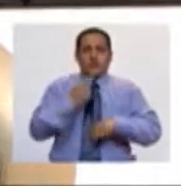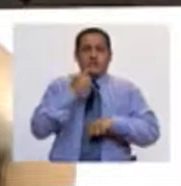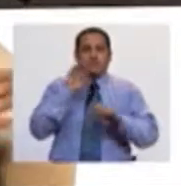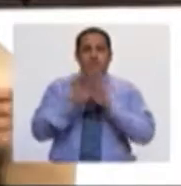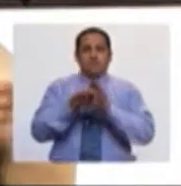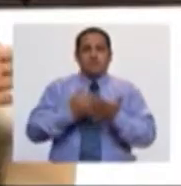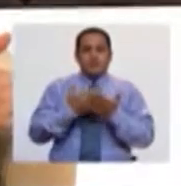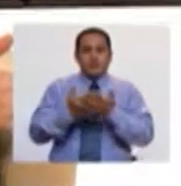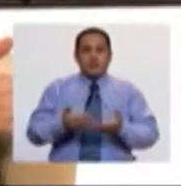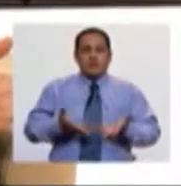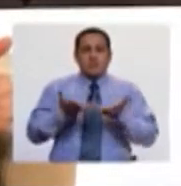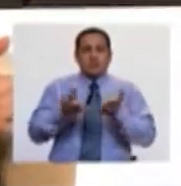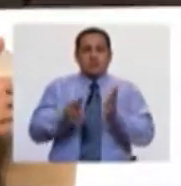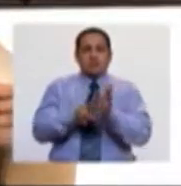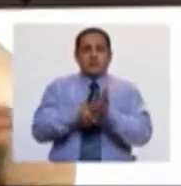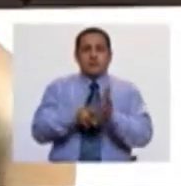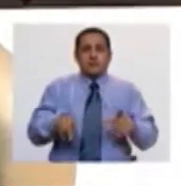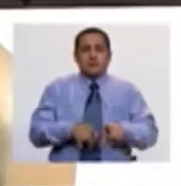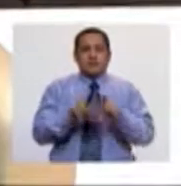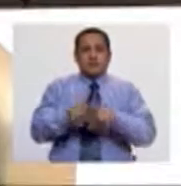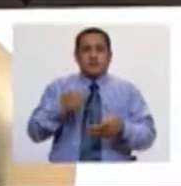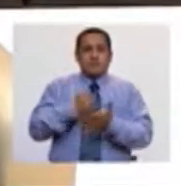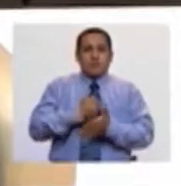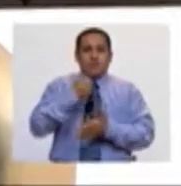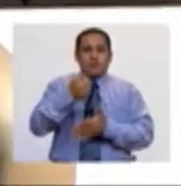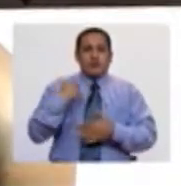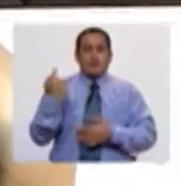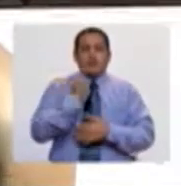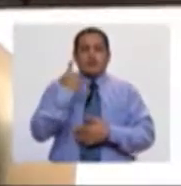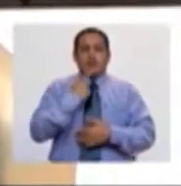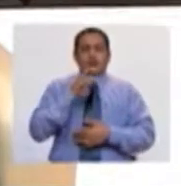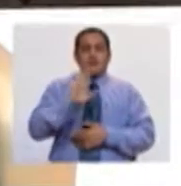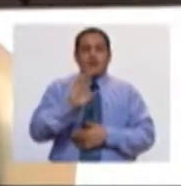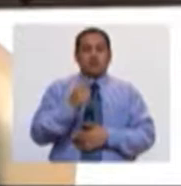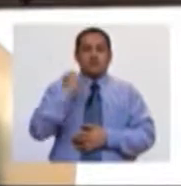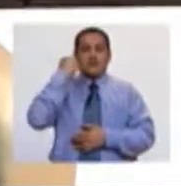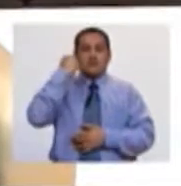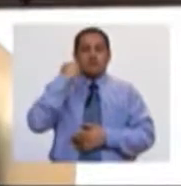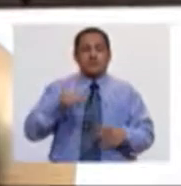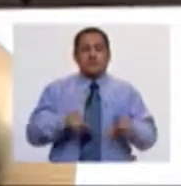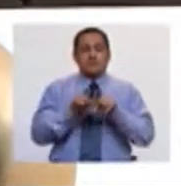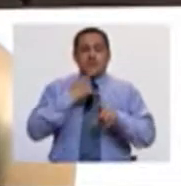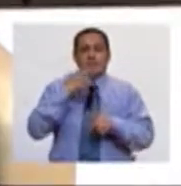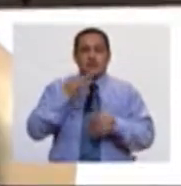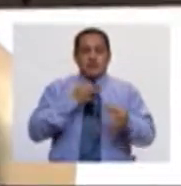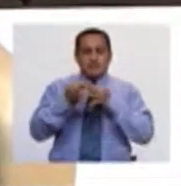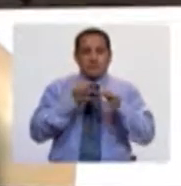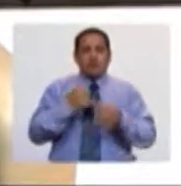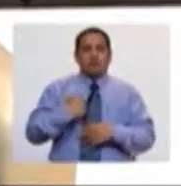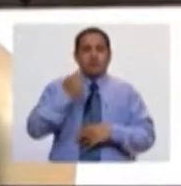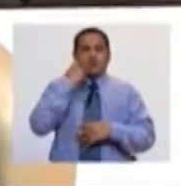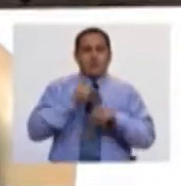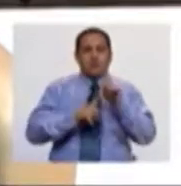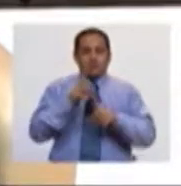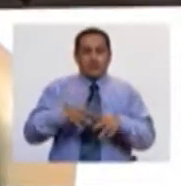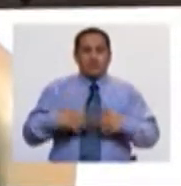básicamente en la asignación, que es la propina, y en el salario, que es una remuneración que ya le da derechos. Pero es cierto, hay que ser honestos en